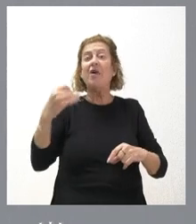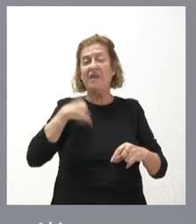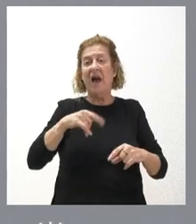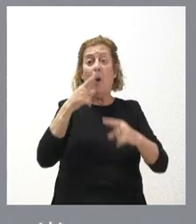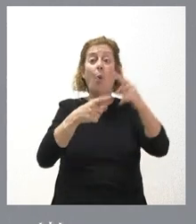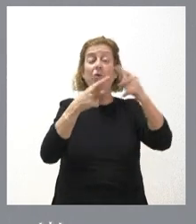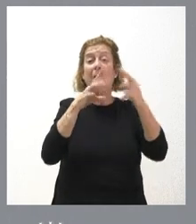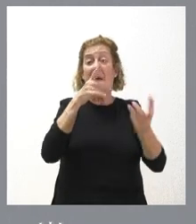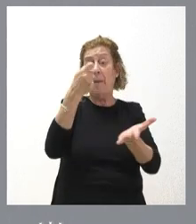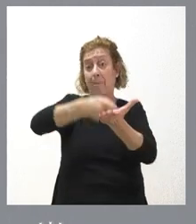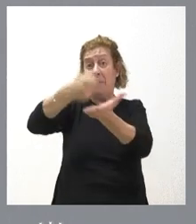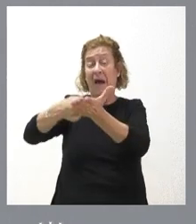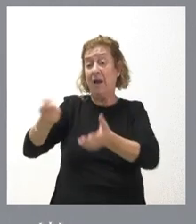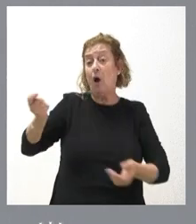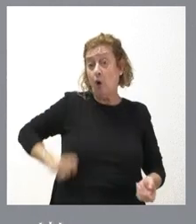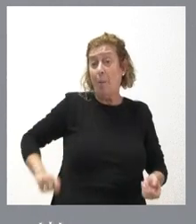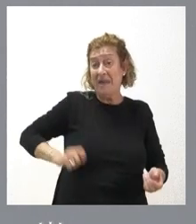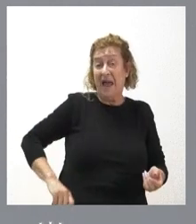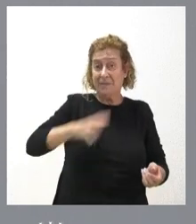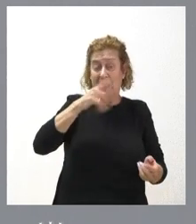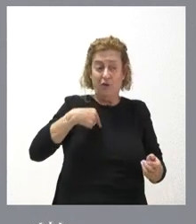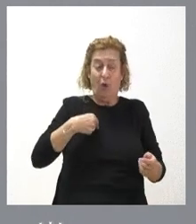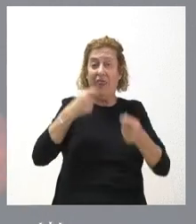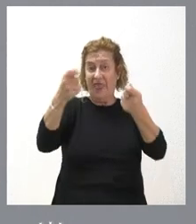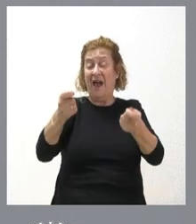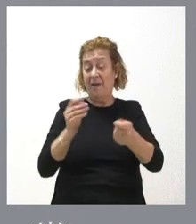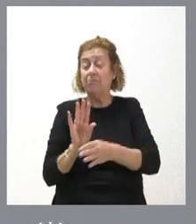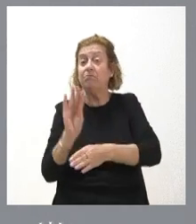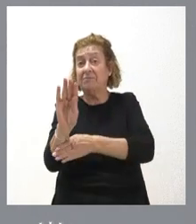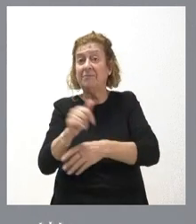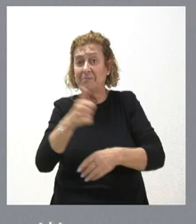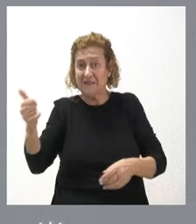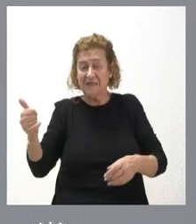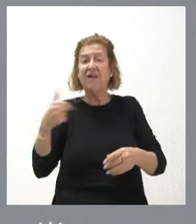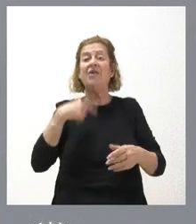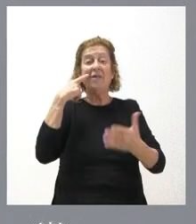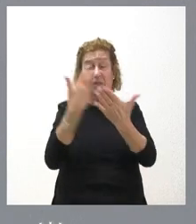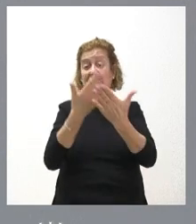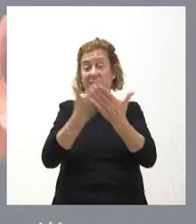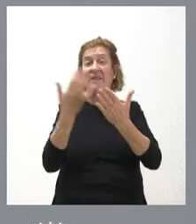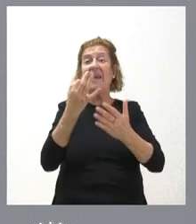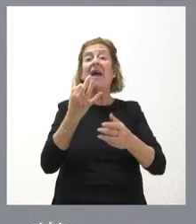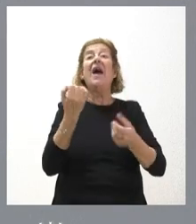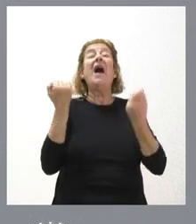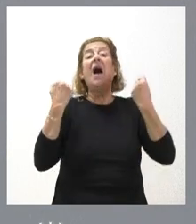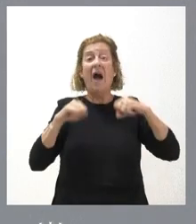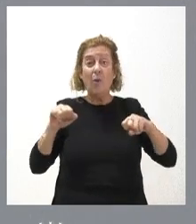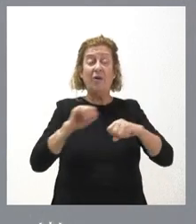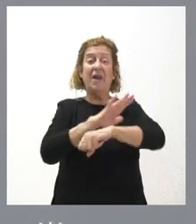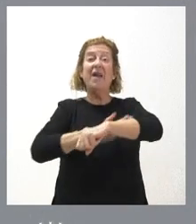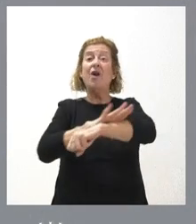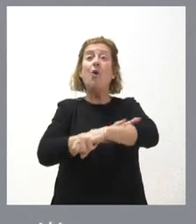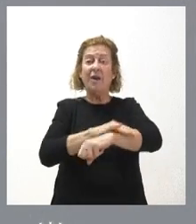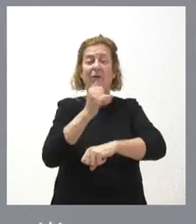nóminas que era el objetivo para el que se realizó esta aportación adicional y constatamos como es el caso que a pesar de que por parte del gobierno hay